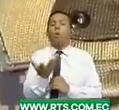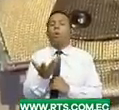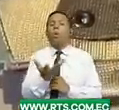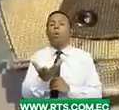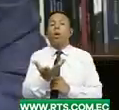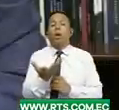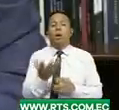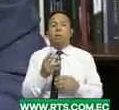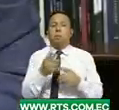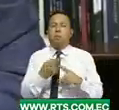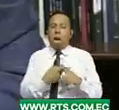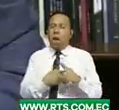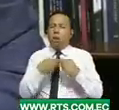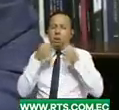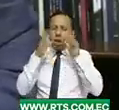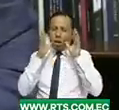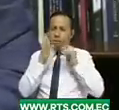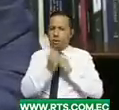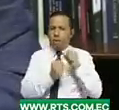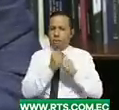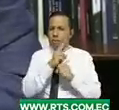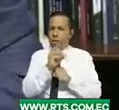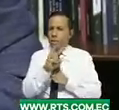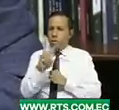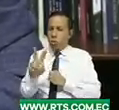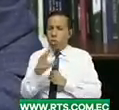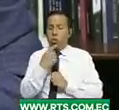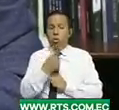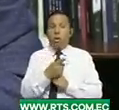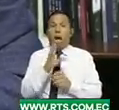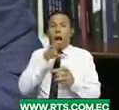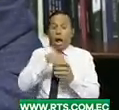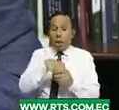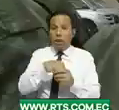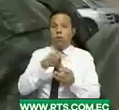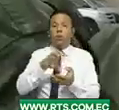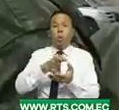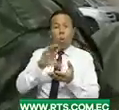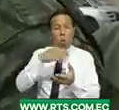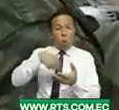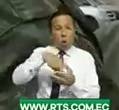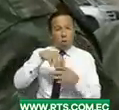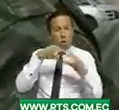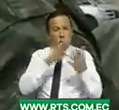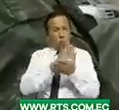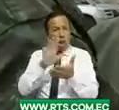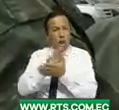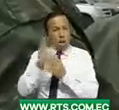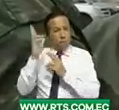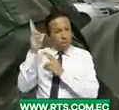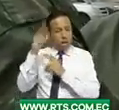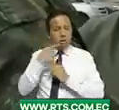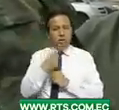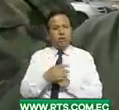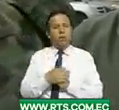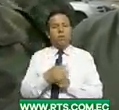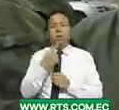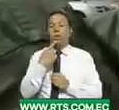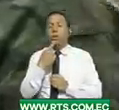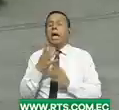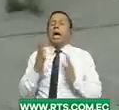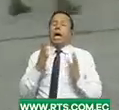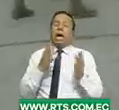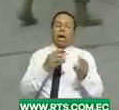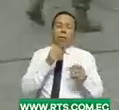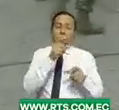del 2022, esto sí ya dentro del recinto militar. El jefe militar reconoció que las personas supuestamente involucradas seguían laborando, mientras